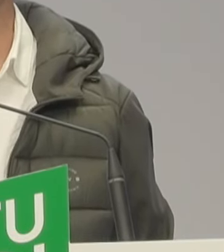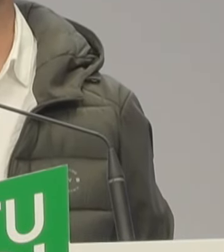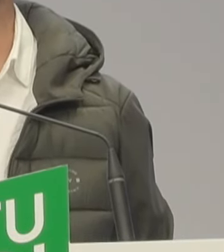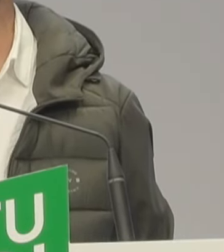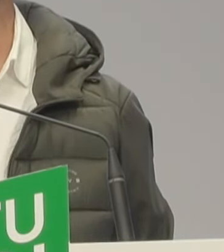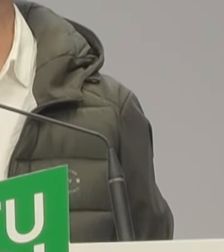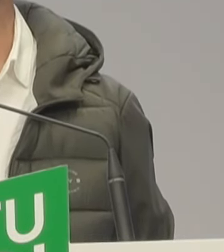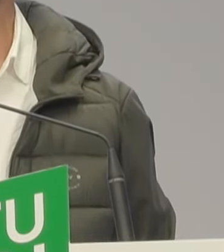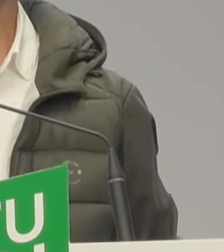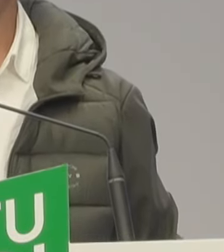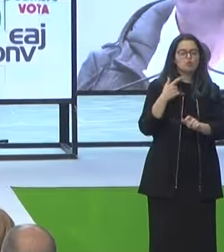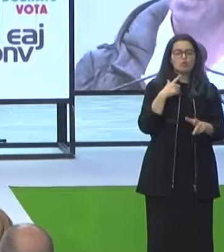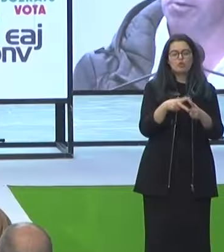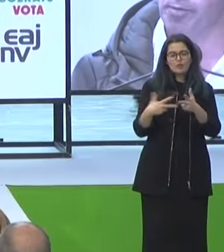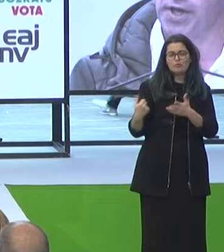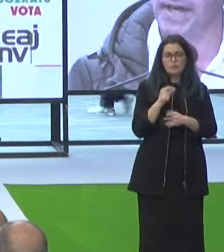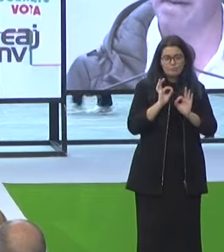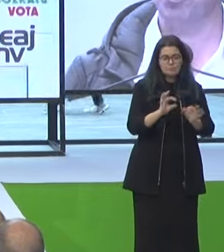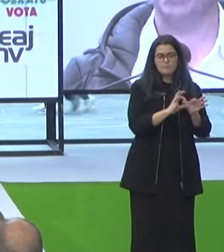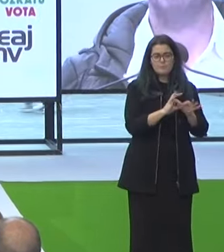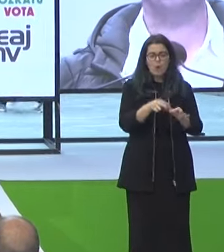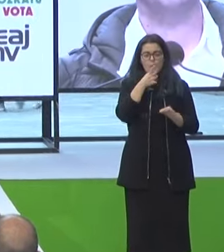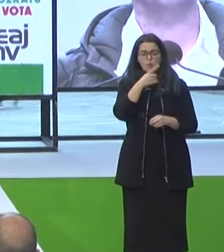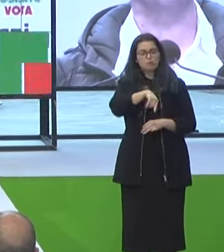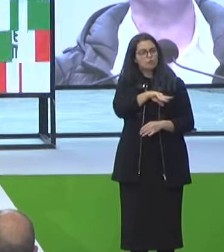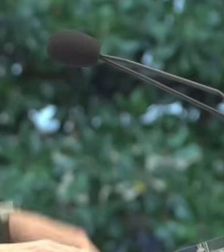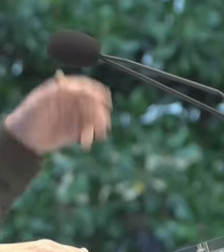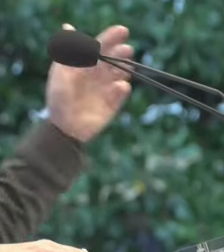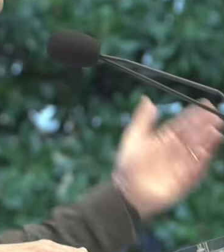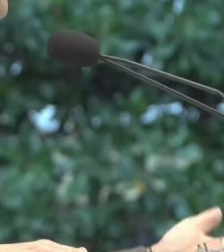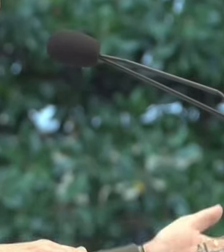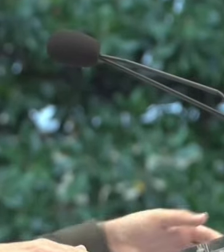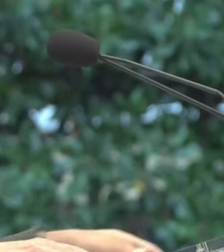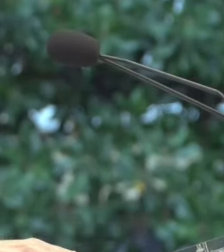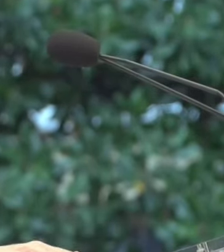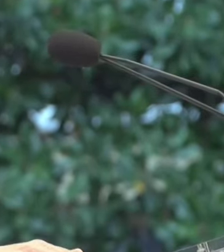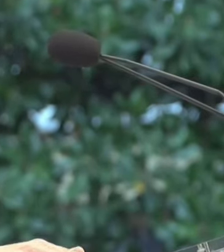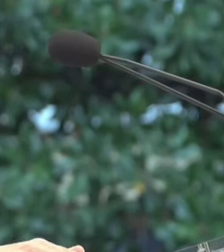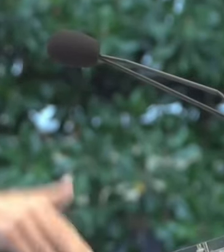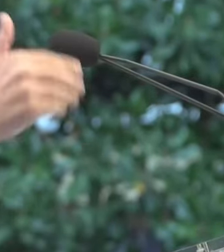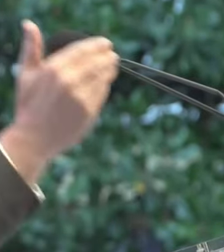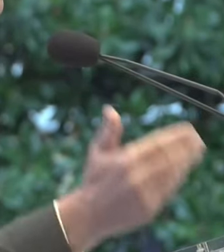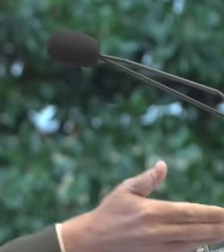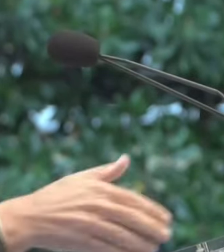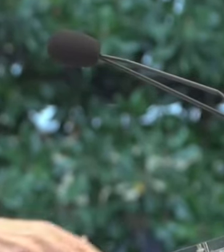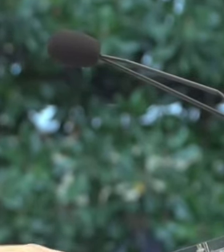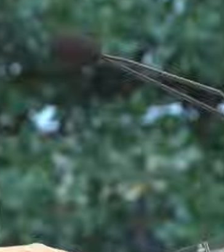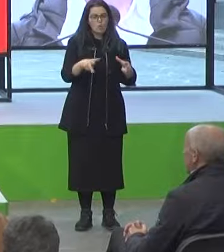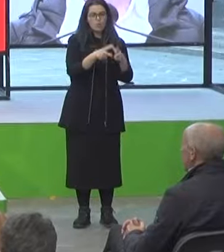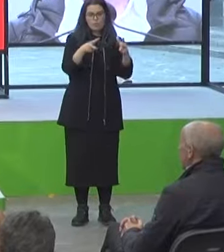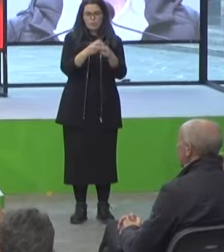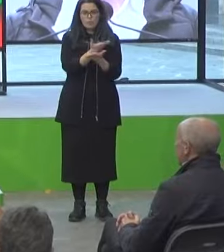prestaciones sociales lo hacemos porque creemos en el bien colectivo en la cohesión de nuestra comunidad y de nuestra